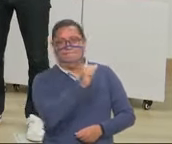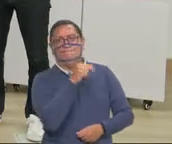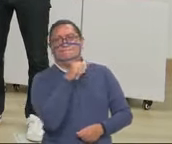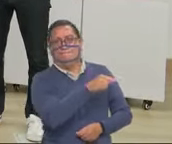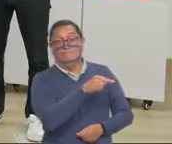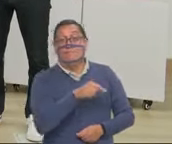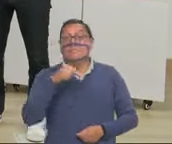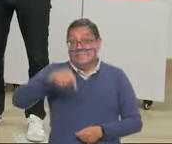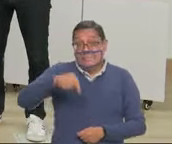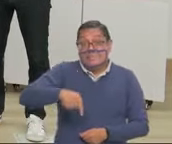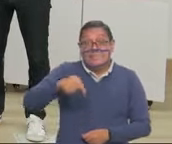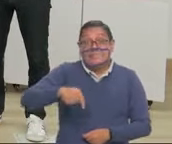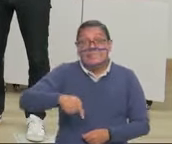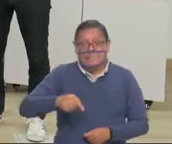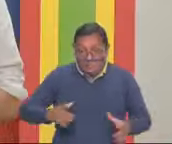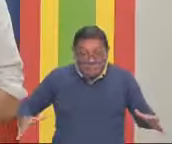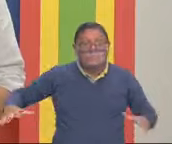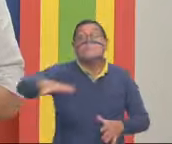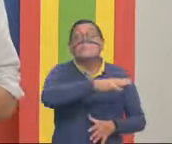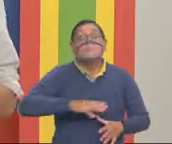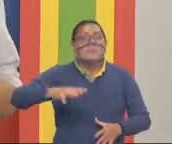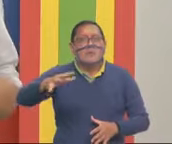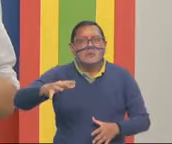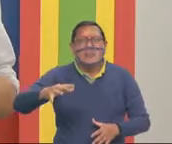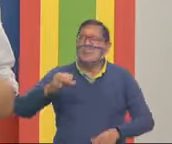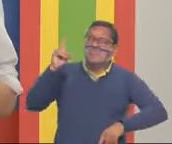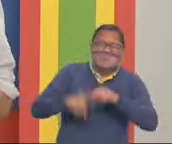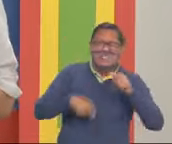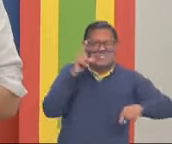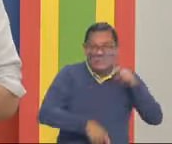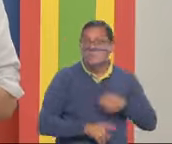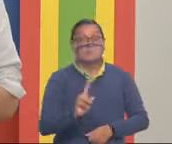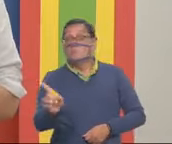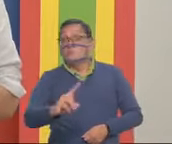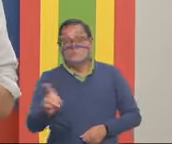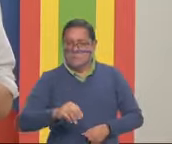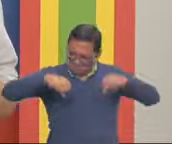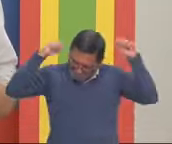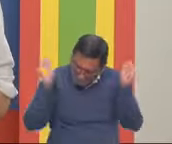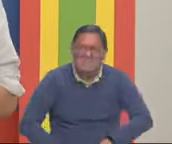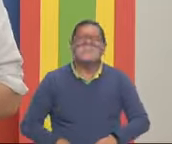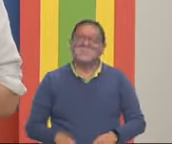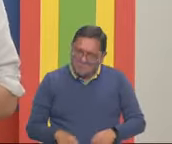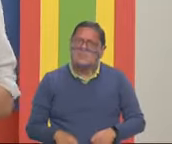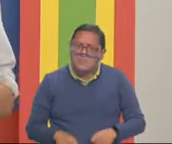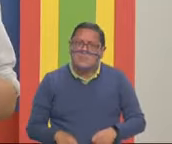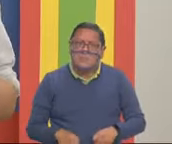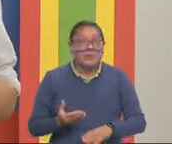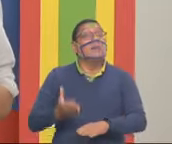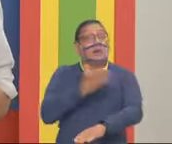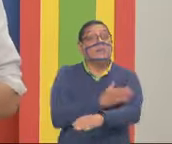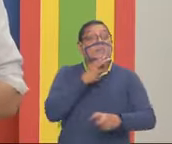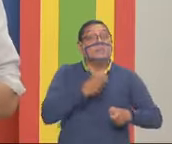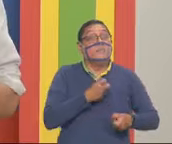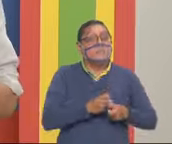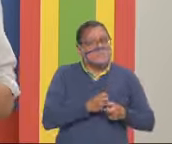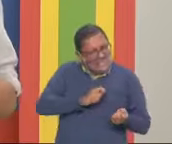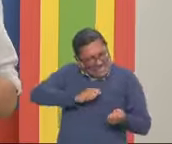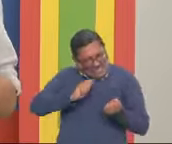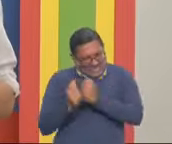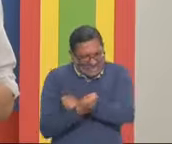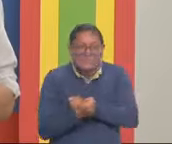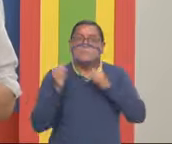el territorio del sí se puede. Hemos pasado por momentos difíciles y los hemos superado. Y este no nos va a doblegar.